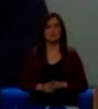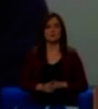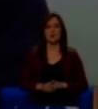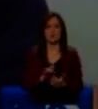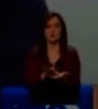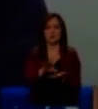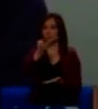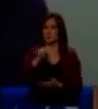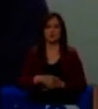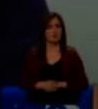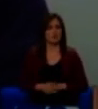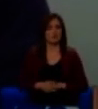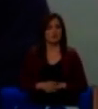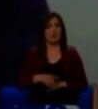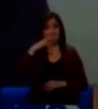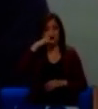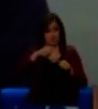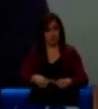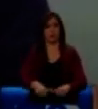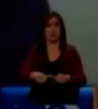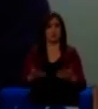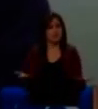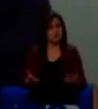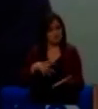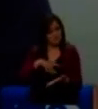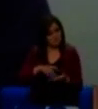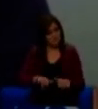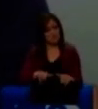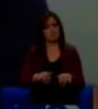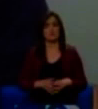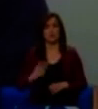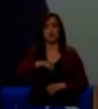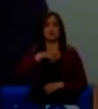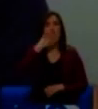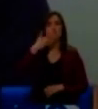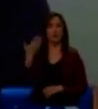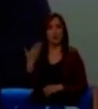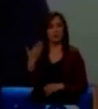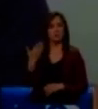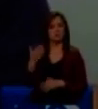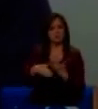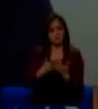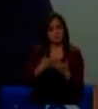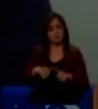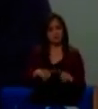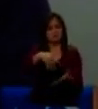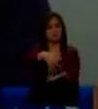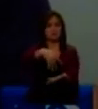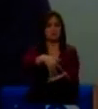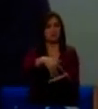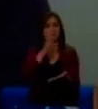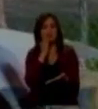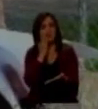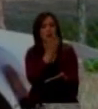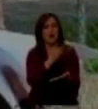separando de la institución Pero él se mantiene y más bien lo que ahí tenemos que hacer y lo que hemos buscado es mejorar de lado y lado para que continúe con sus estudios de